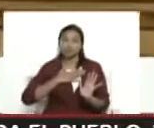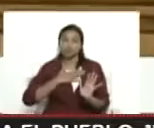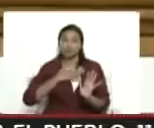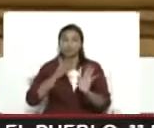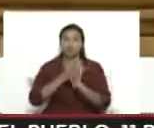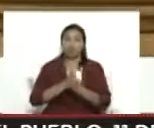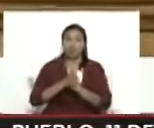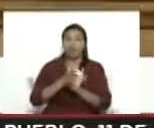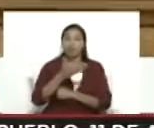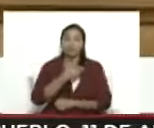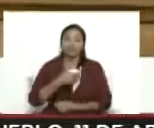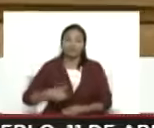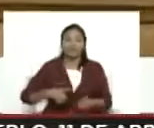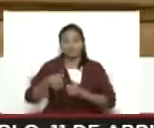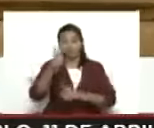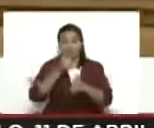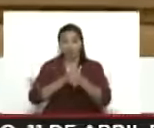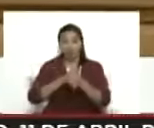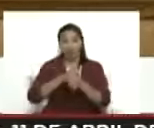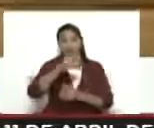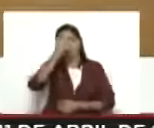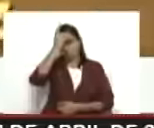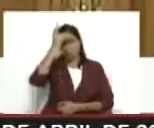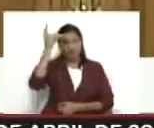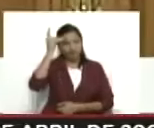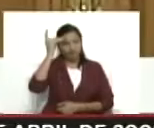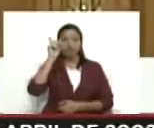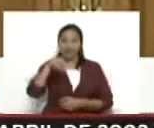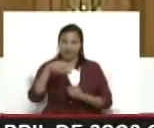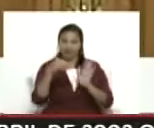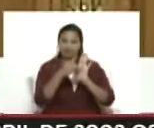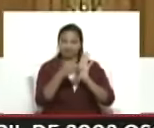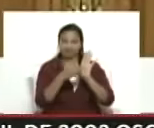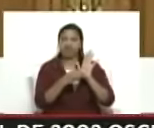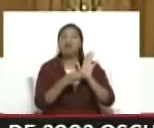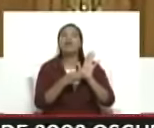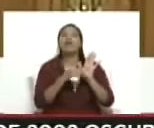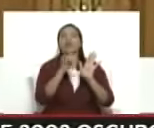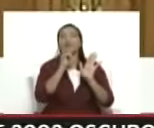vicepresidente de la República, Diosdado Cabello, tata, libertad para el pueblo.